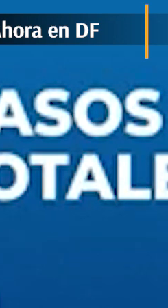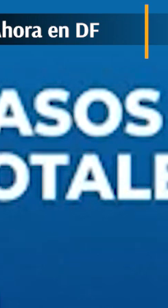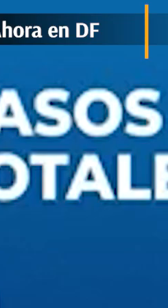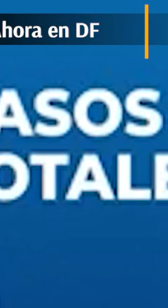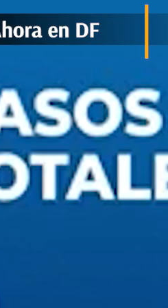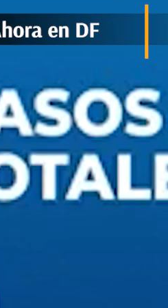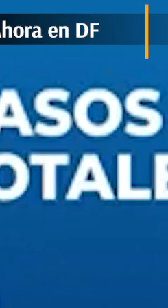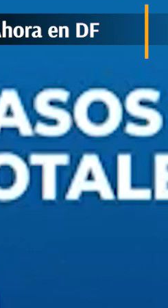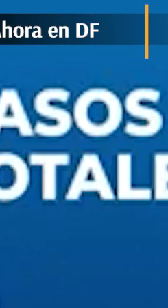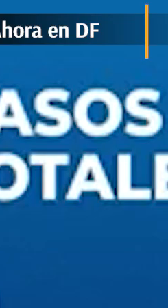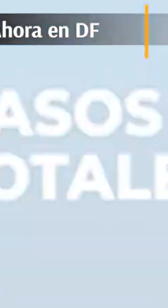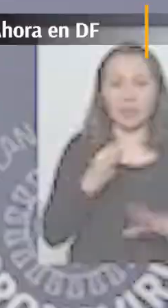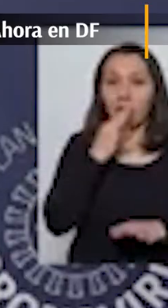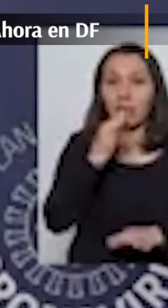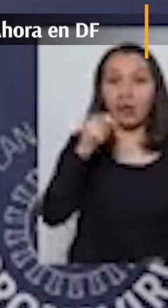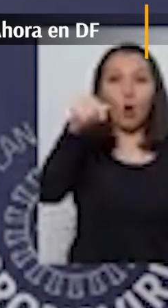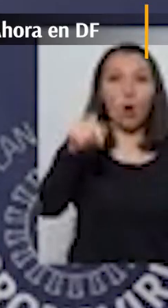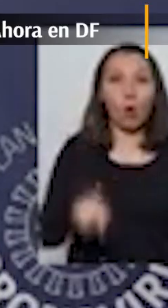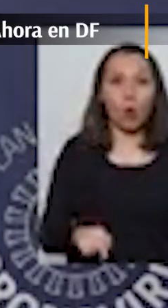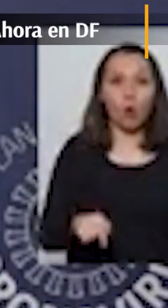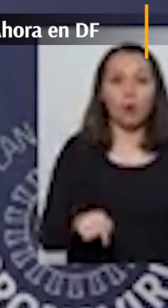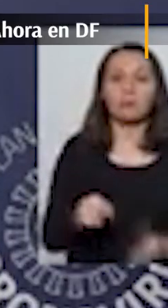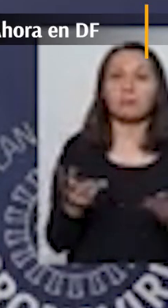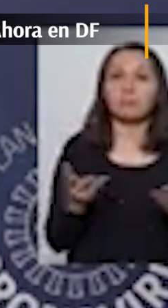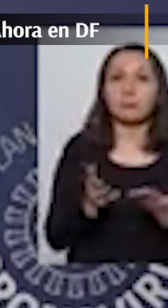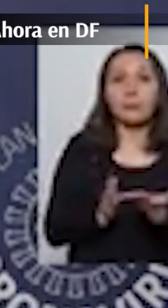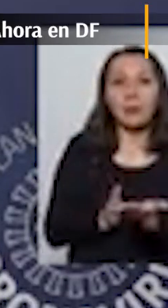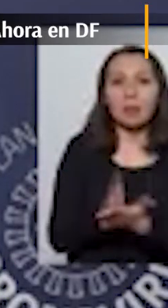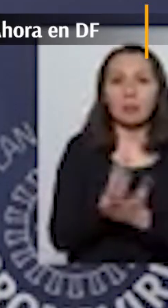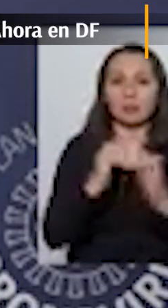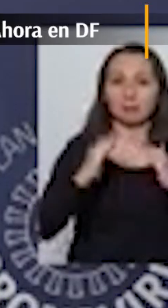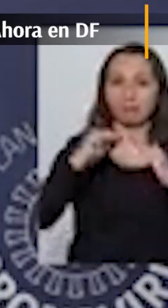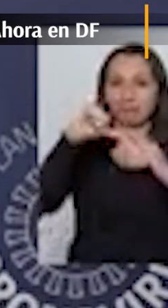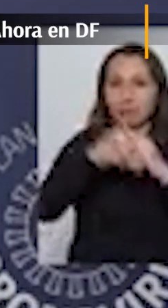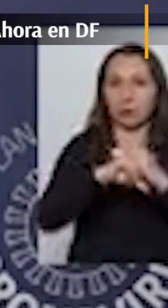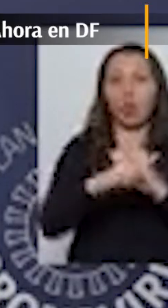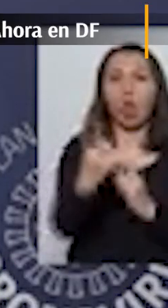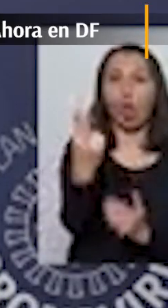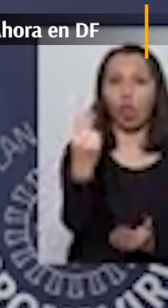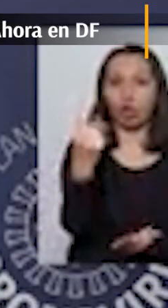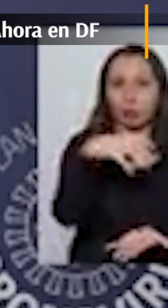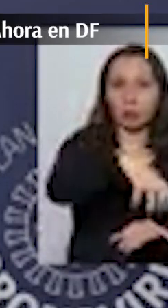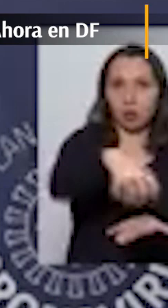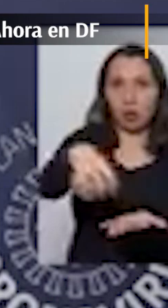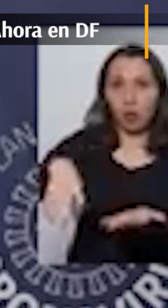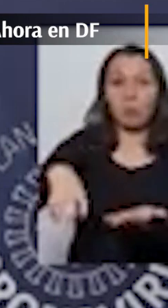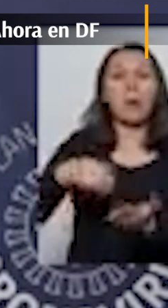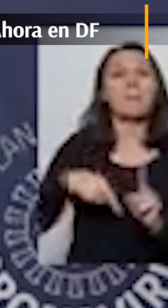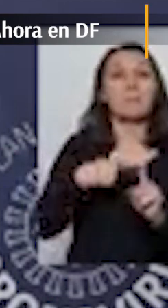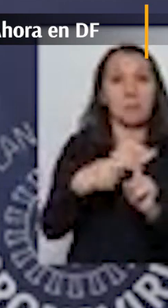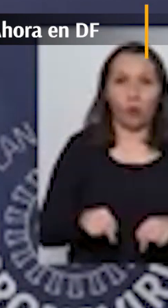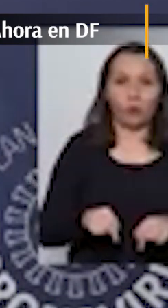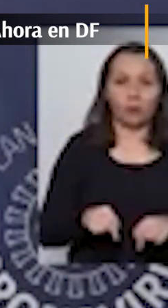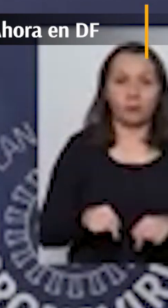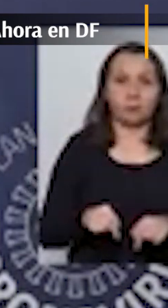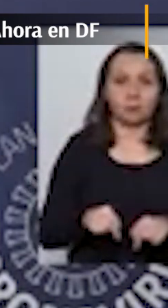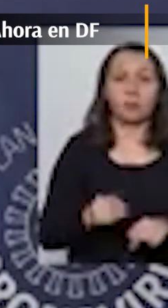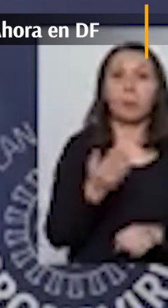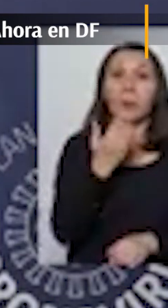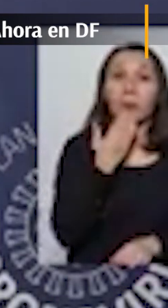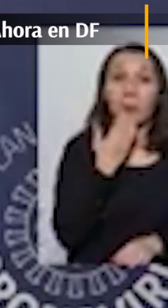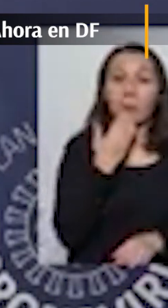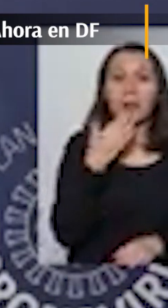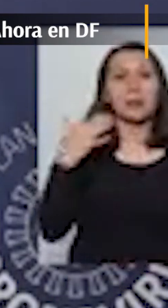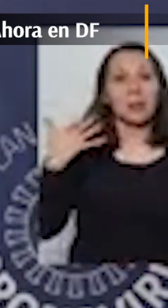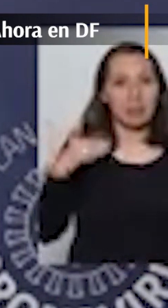la región de Ñuble. Hoy entran en cuarentena 12 comunas más de la región metropolitana. También